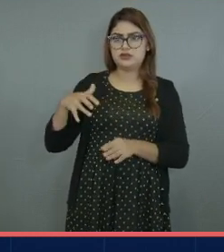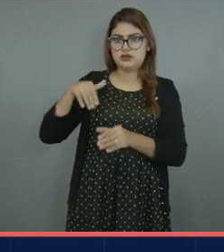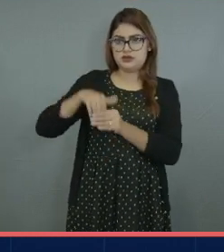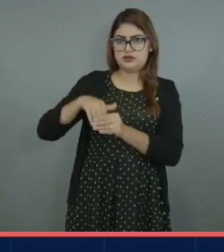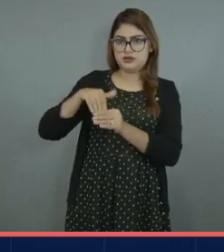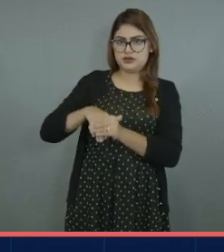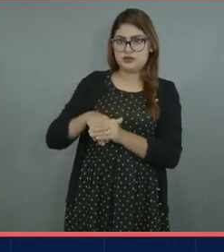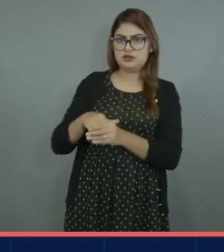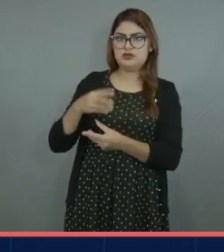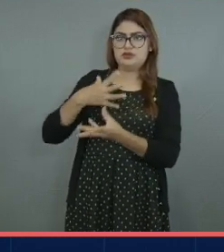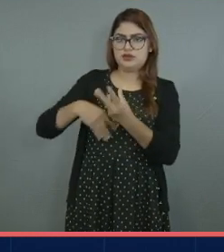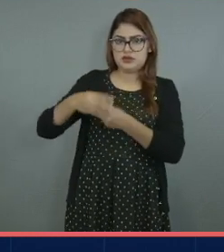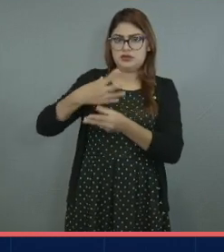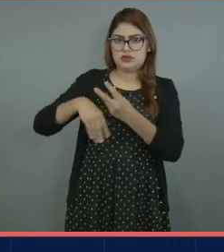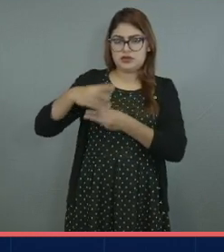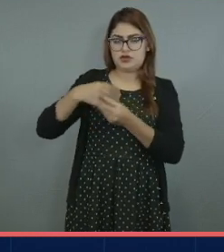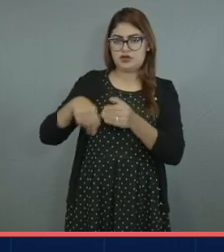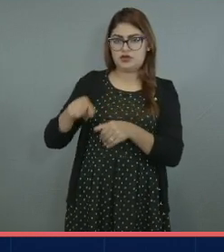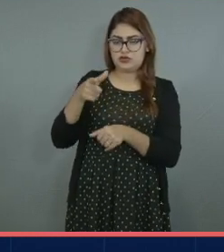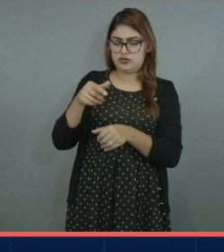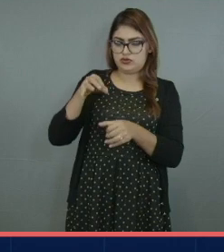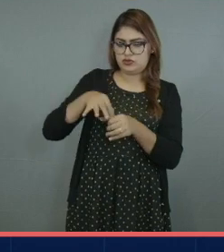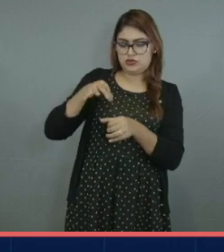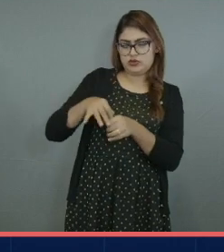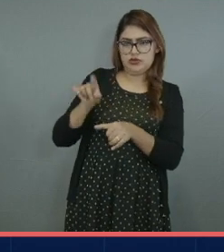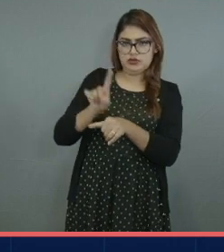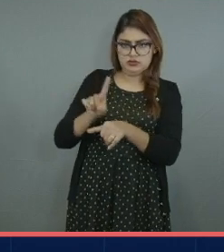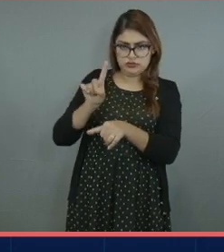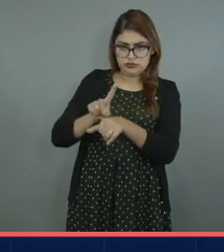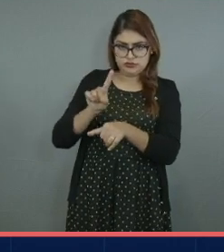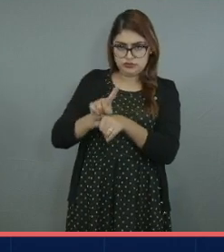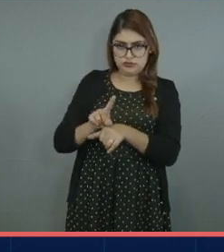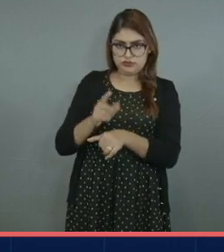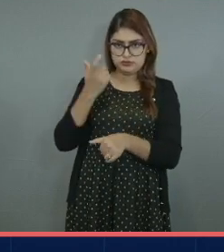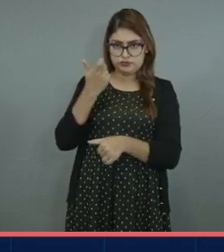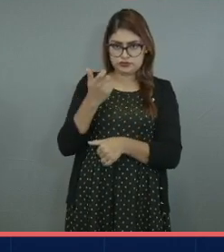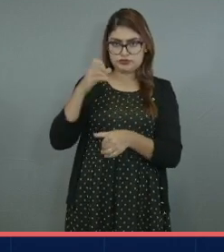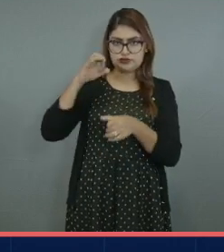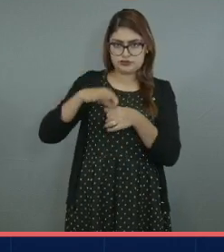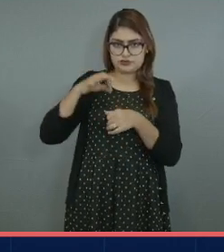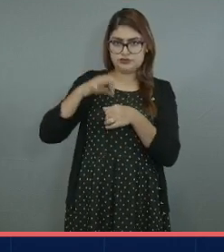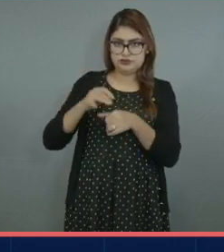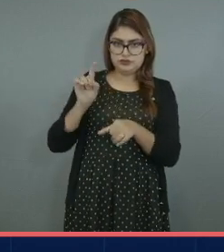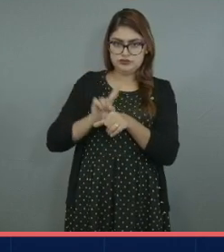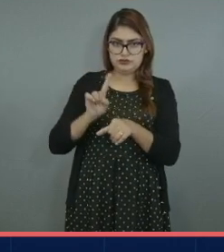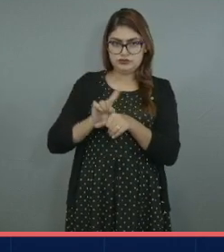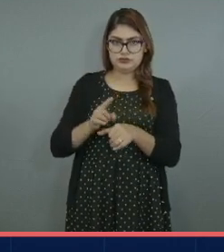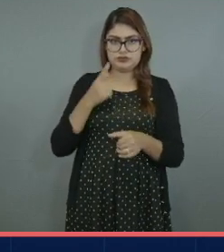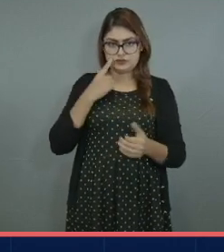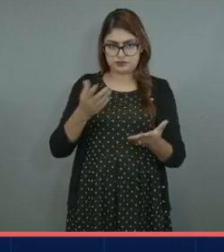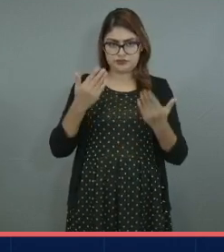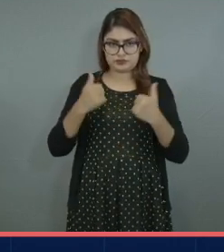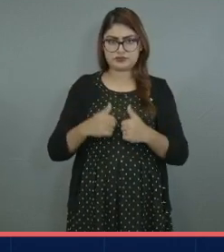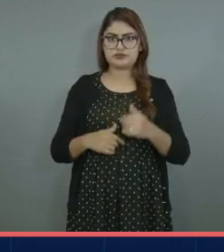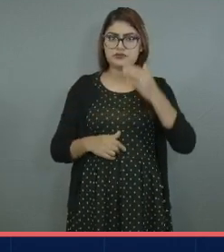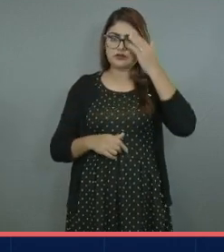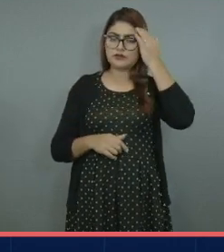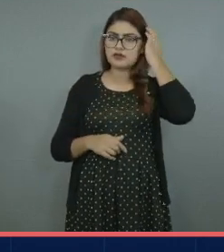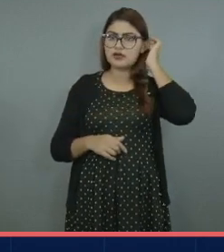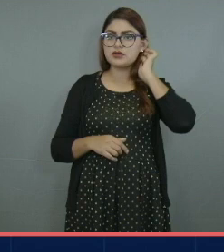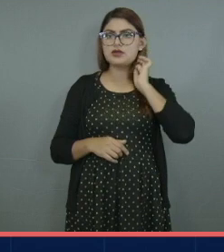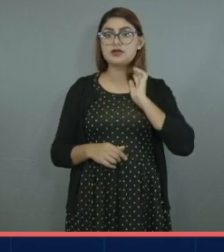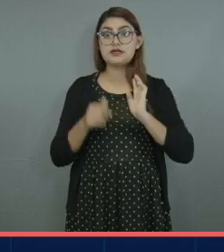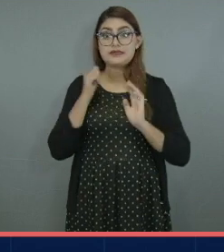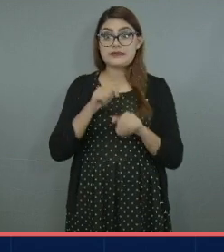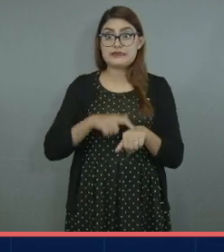ahorrando con el reto o con tu monedita de bolsillo o con tu monedita diaria. ¿Sale? Bueno, vámonos rapidito. El tiempo